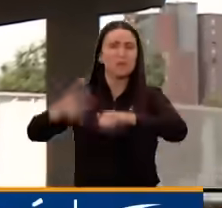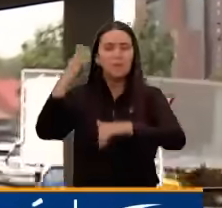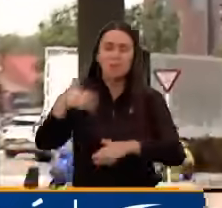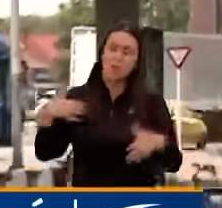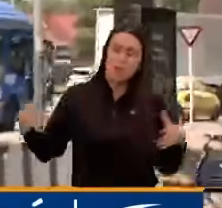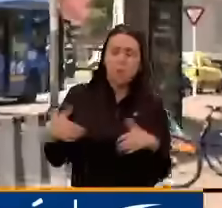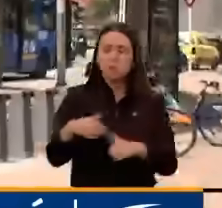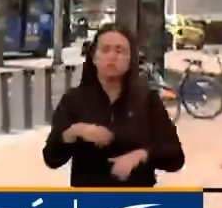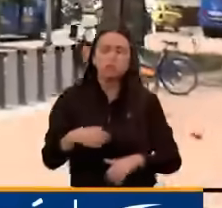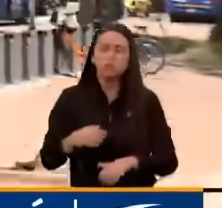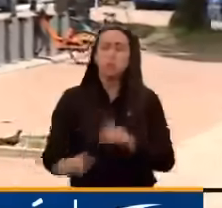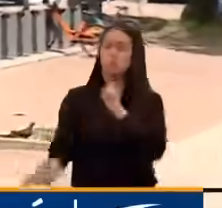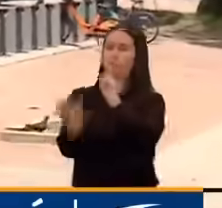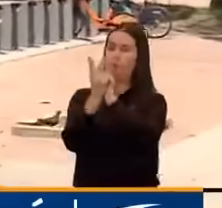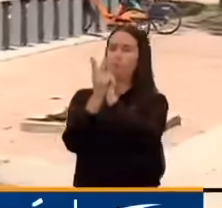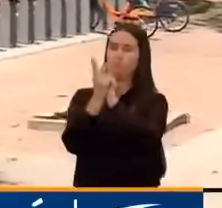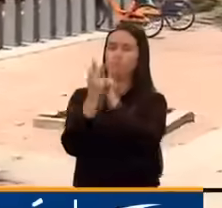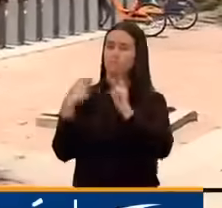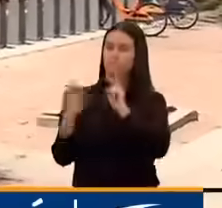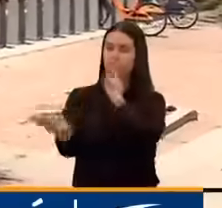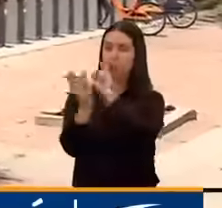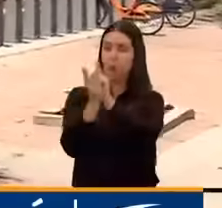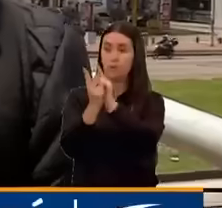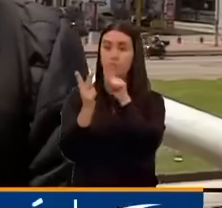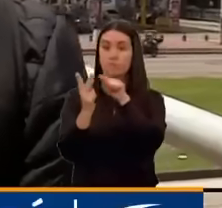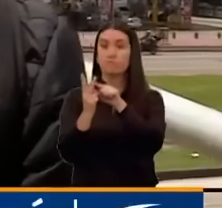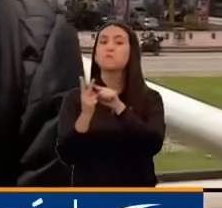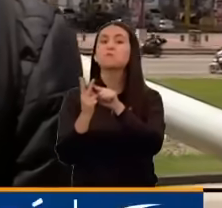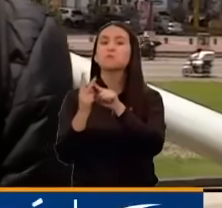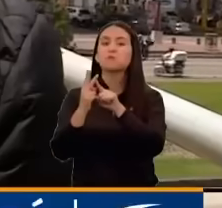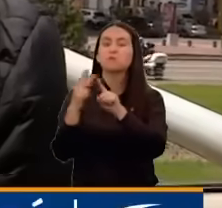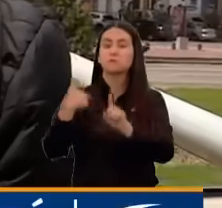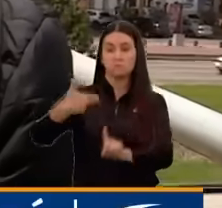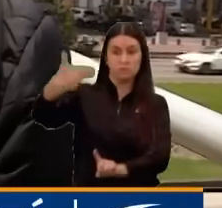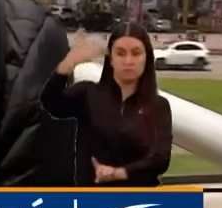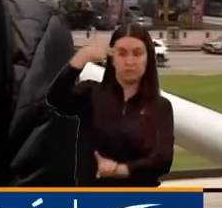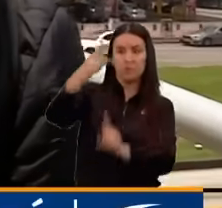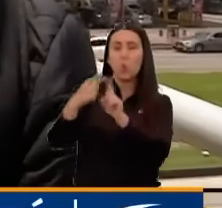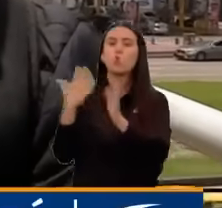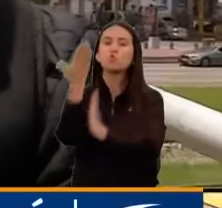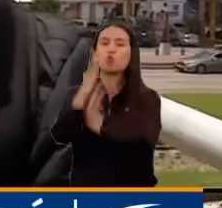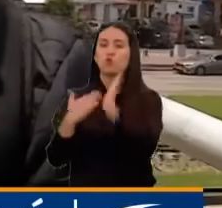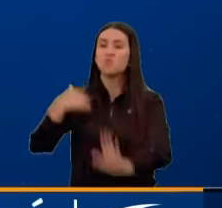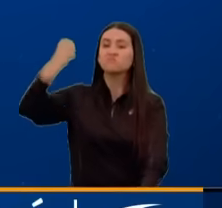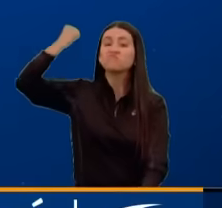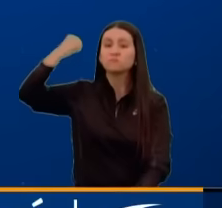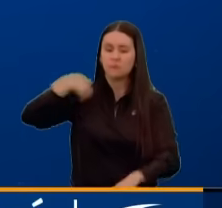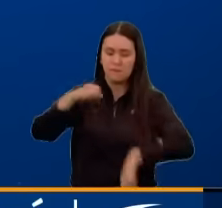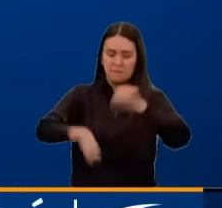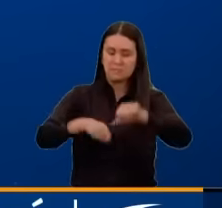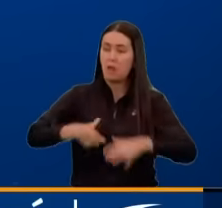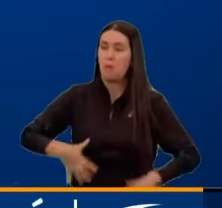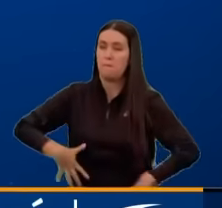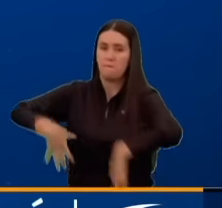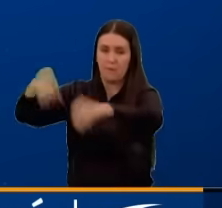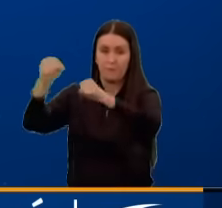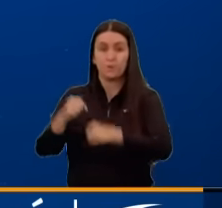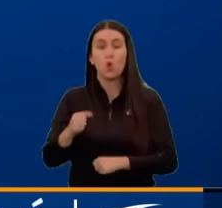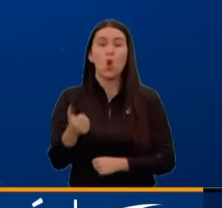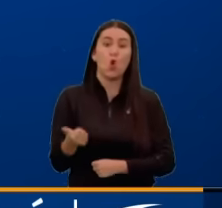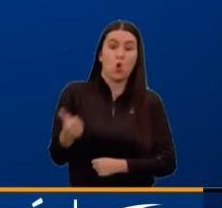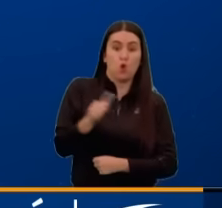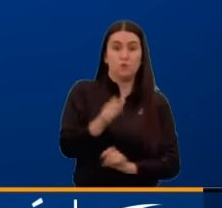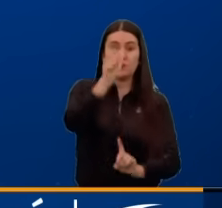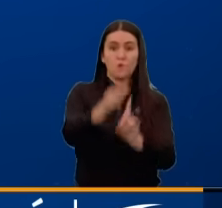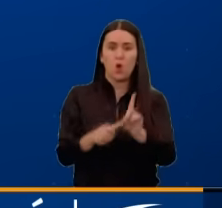me salieron dos personas, uno con arma y el otro con cuchillo, y pues me quitaron la bicicleta. Otro ciudadano también sintió